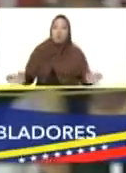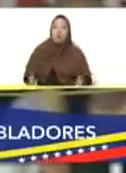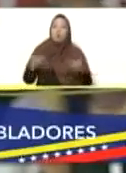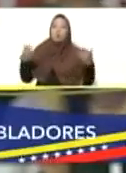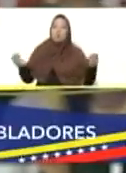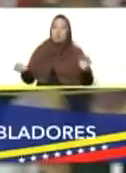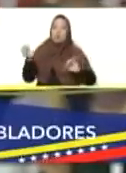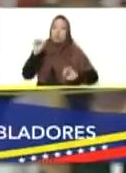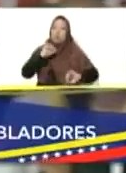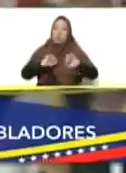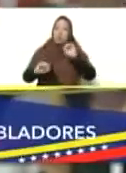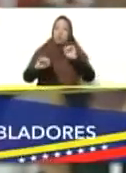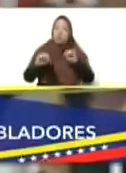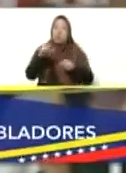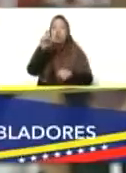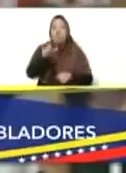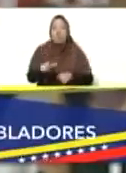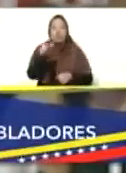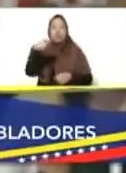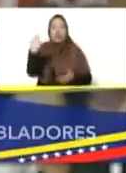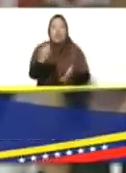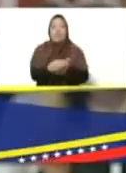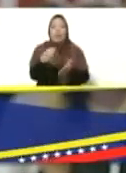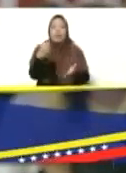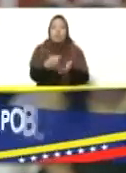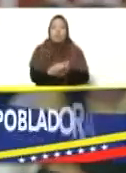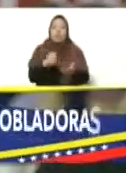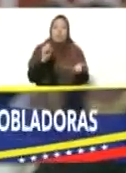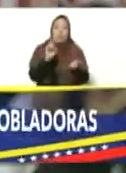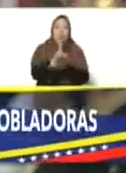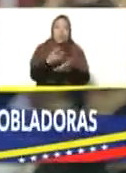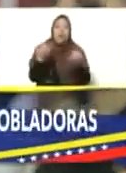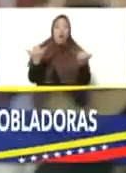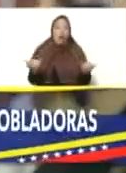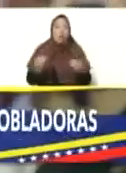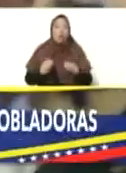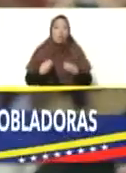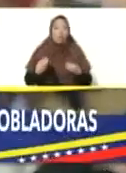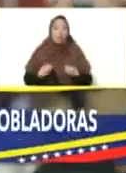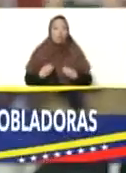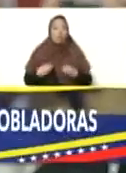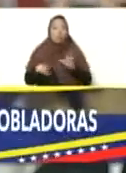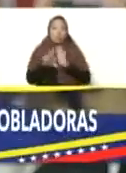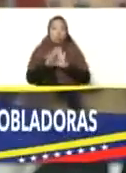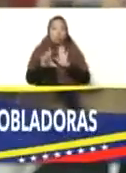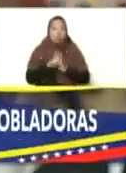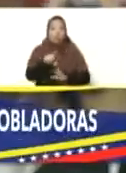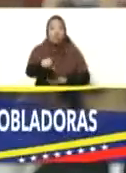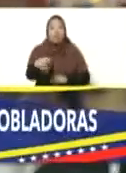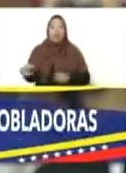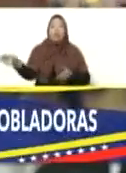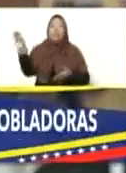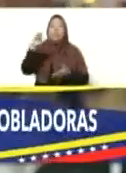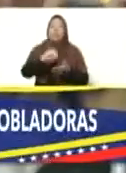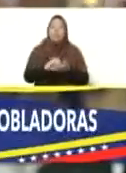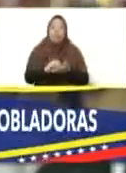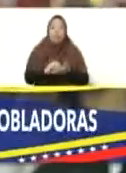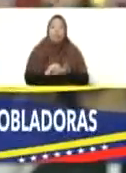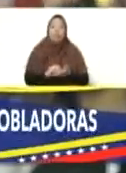contra desalojo arbitrario y forzoso que todavía está vigente y que necesitamos que usted ratifique